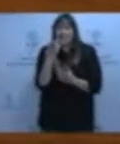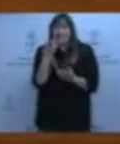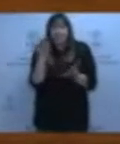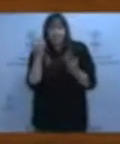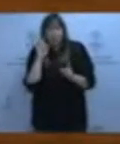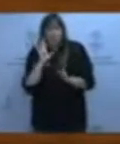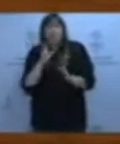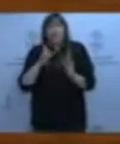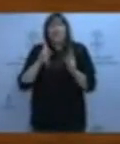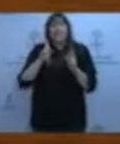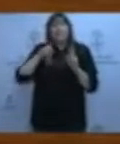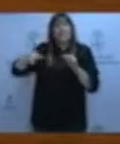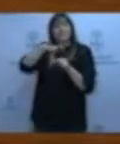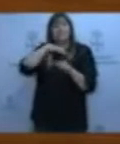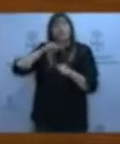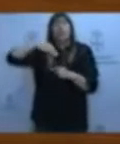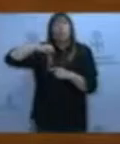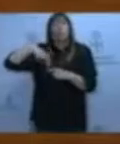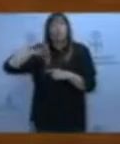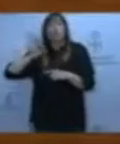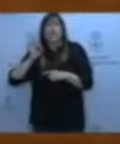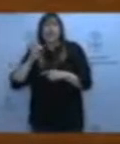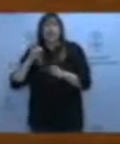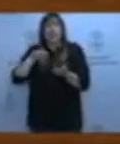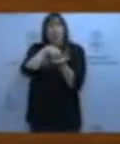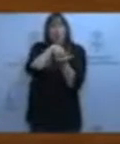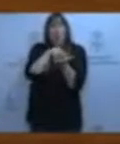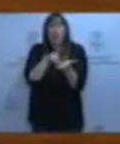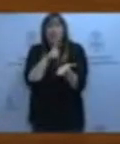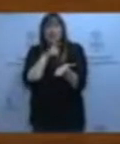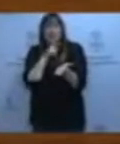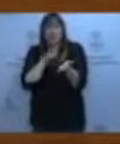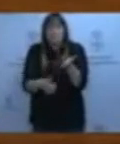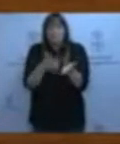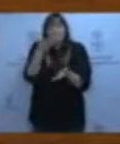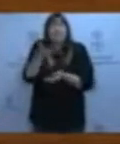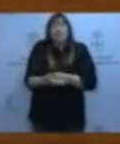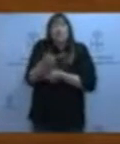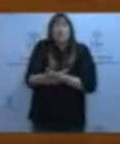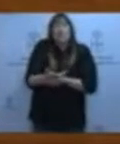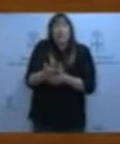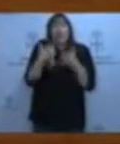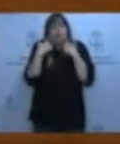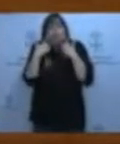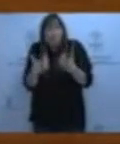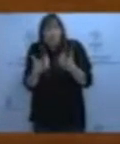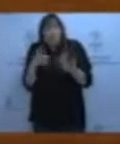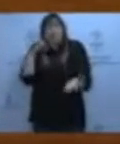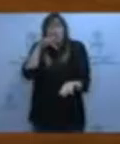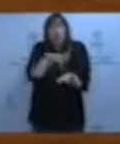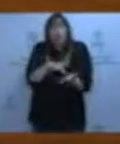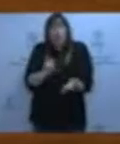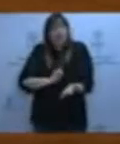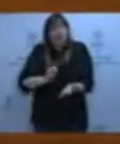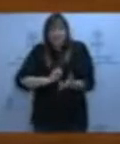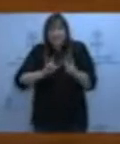Monsacro también es un caso paradigmático, además con una importancia muy relevante, como decía, en cuanto a la conformación de una identidad